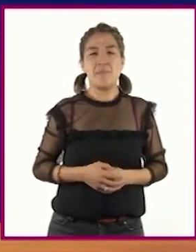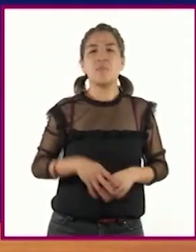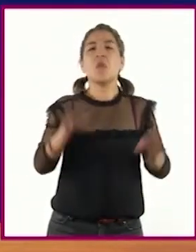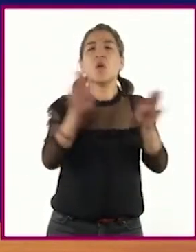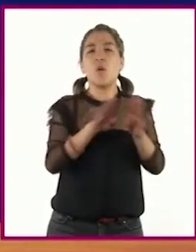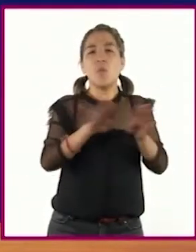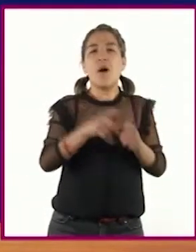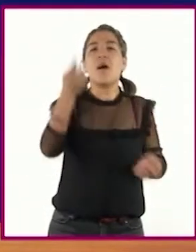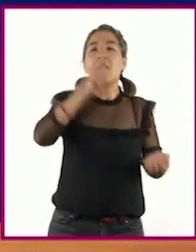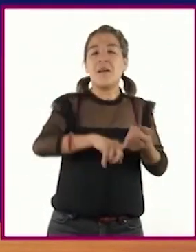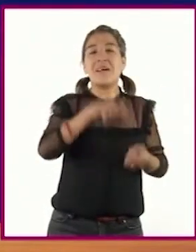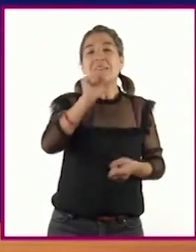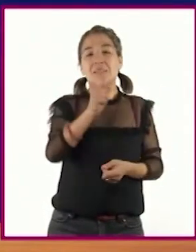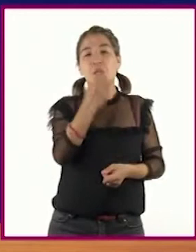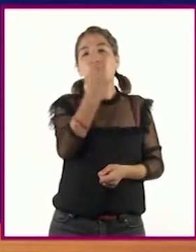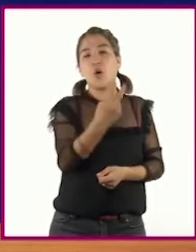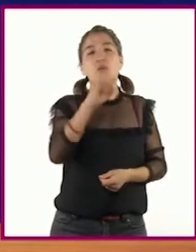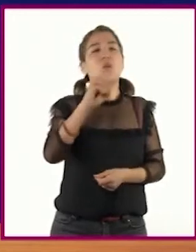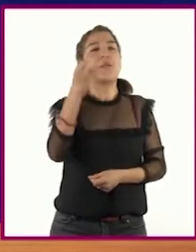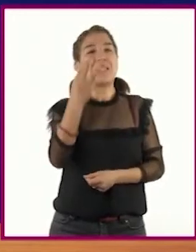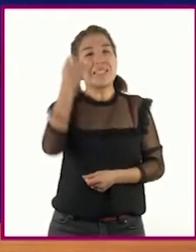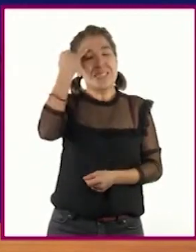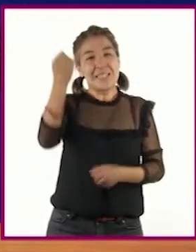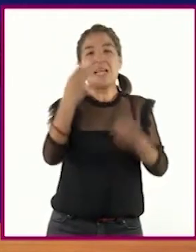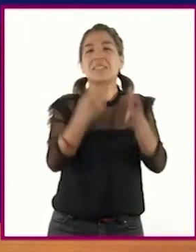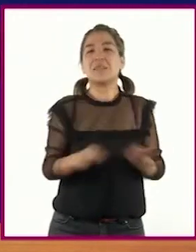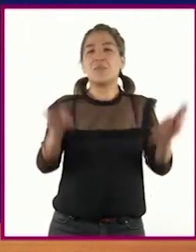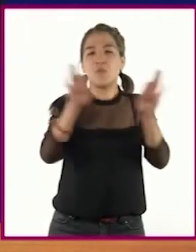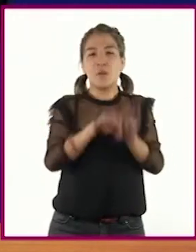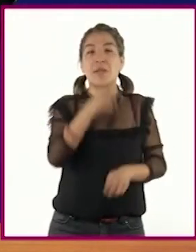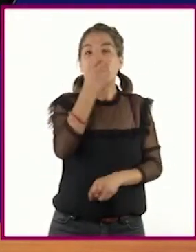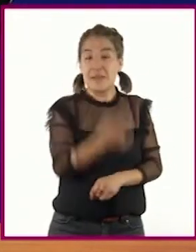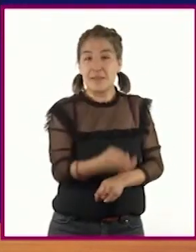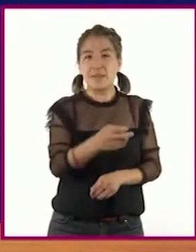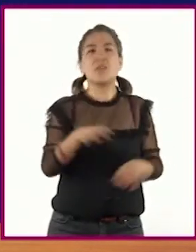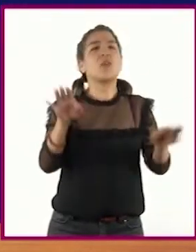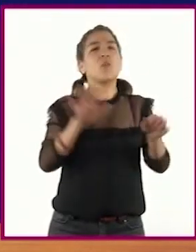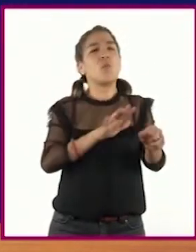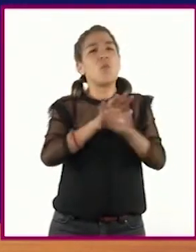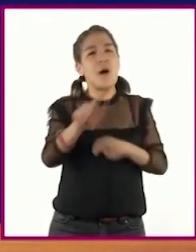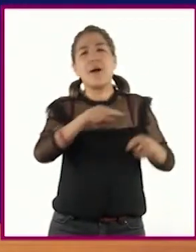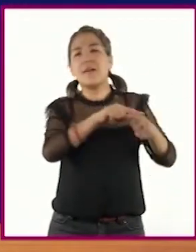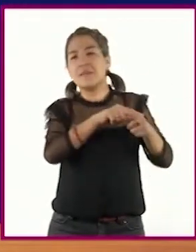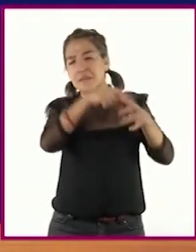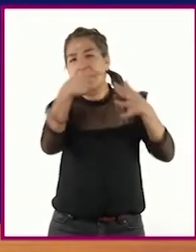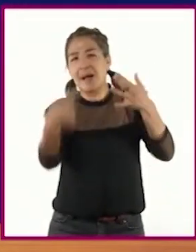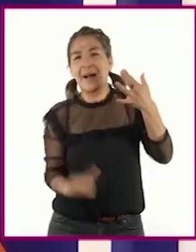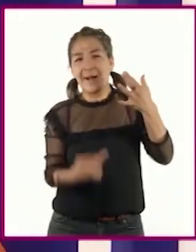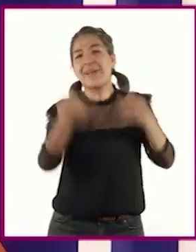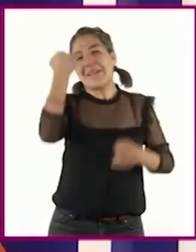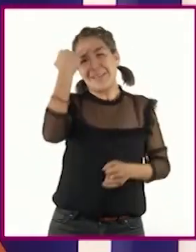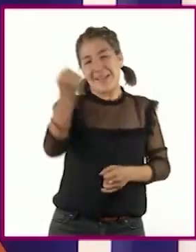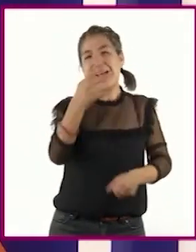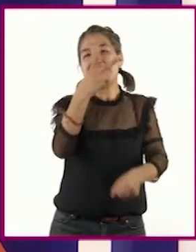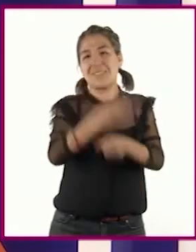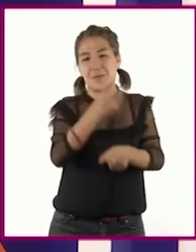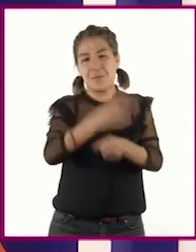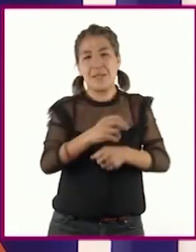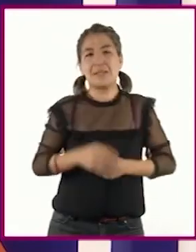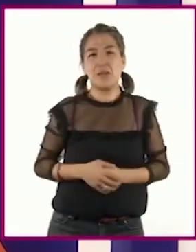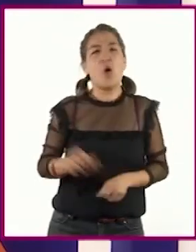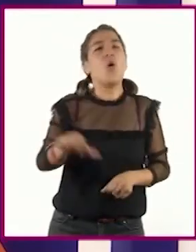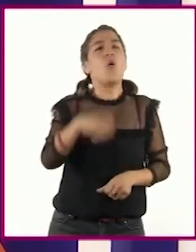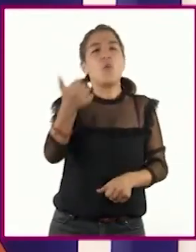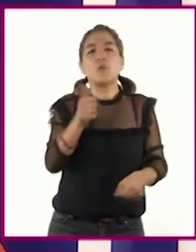contar con 2 o 3 ideas principales, de las cuales se desprenden las ideas secundarias. ¿Qué otro